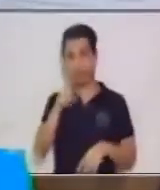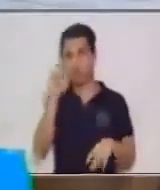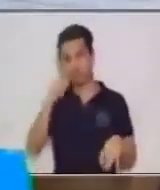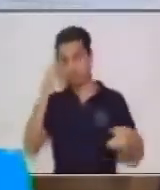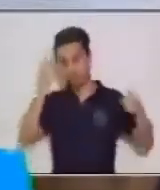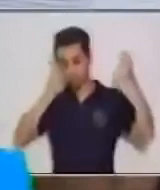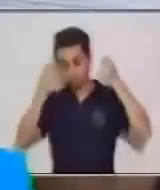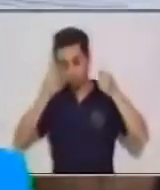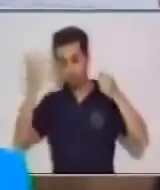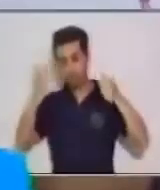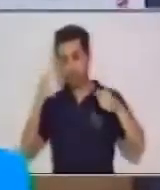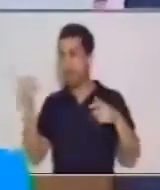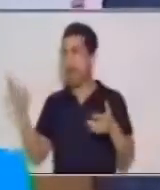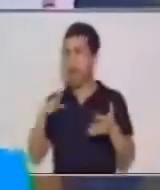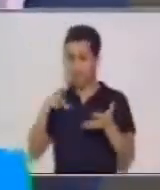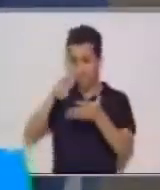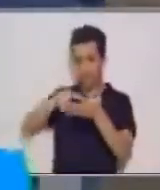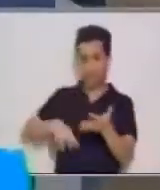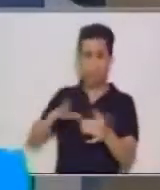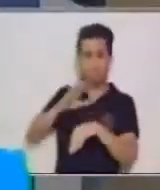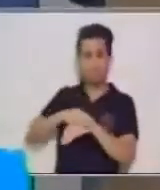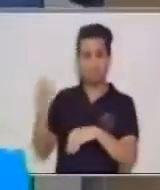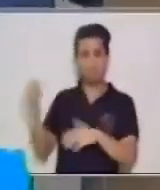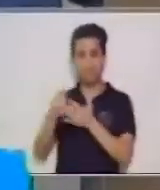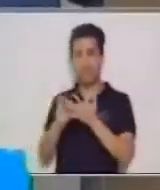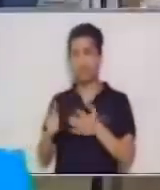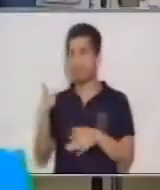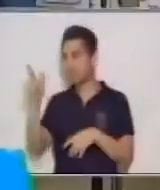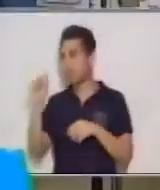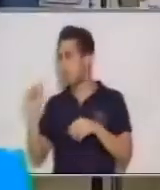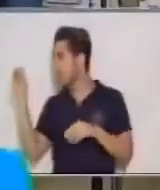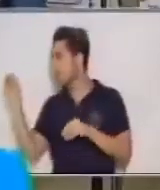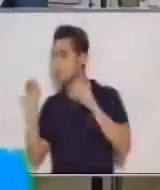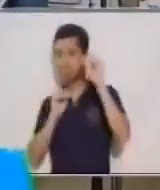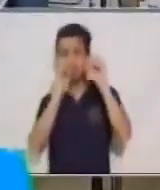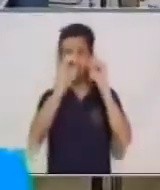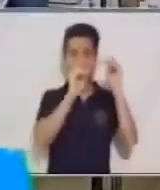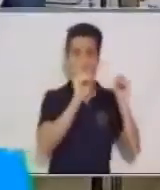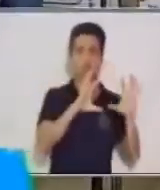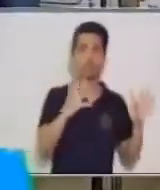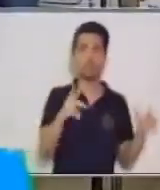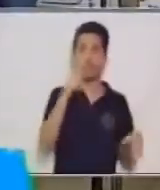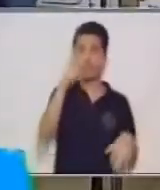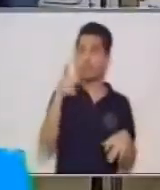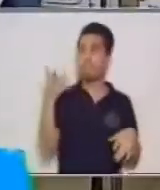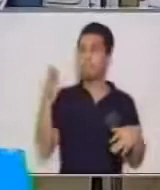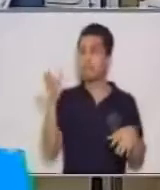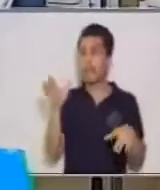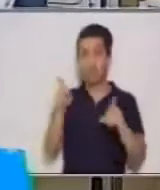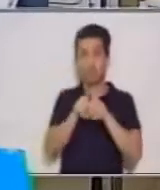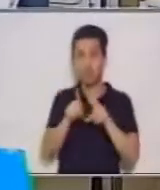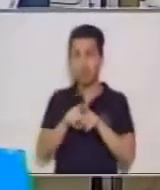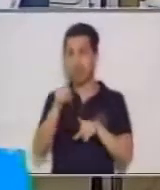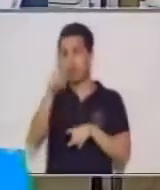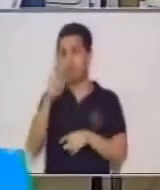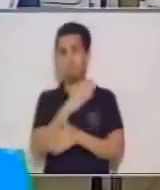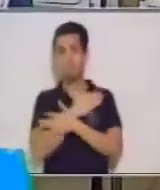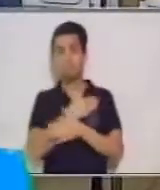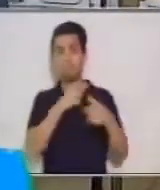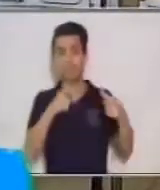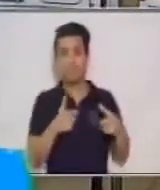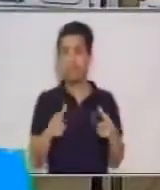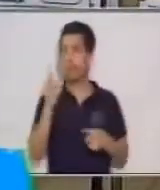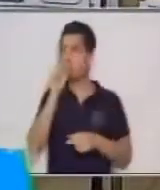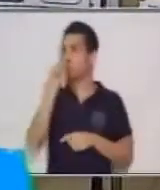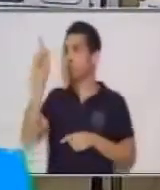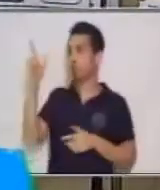van a mencionar otras más. Tú las puedes ubicar, puedes seleccionar entre nuestro formato de pez, el de pastel, el de los